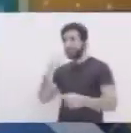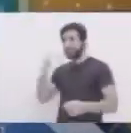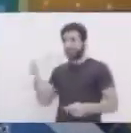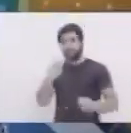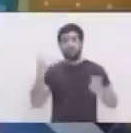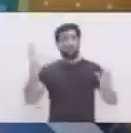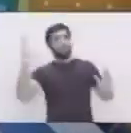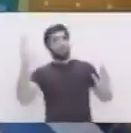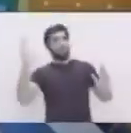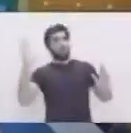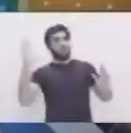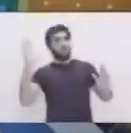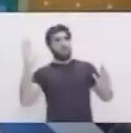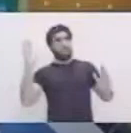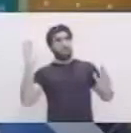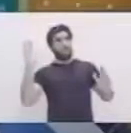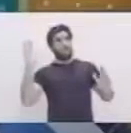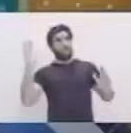¡Estatuas!